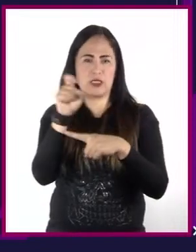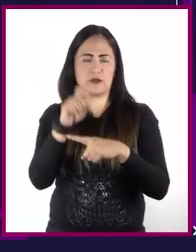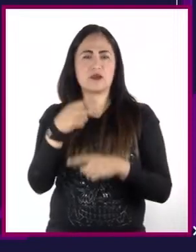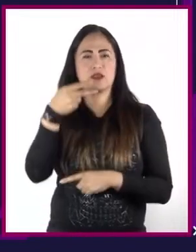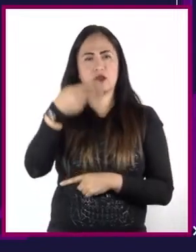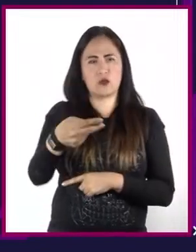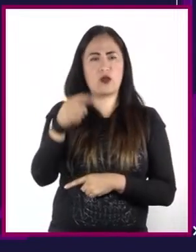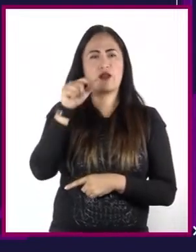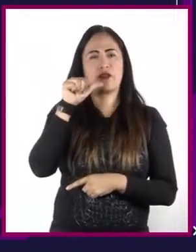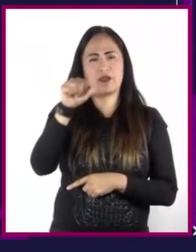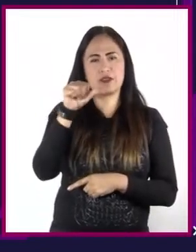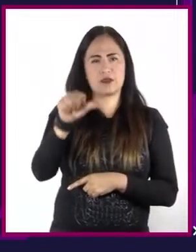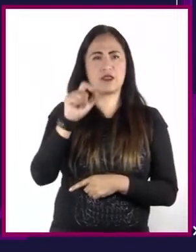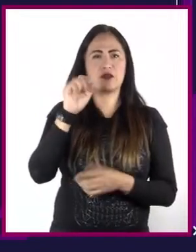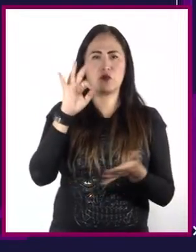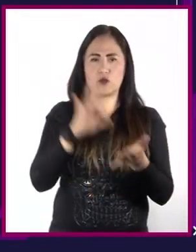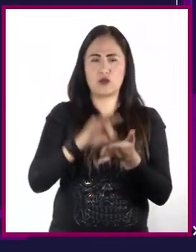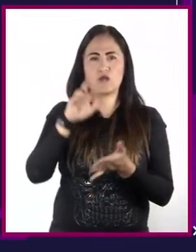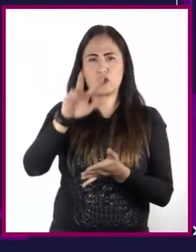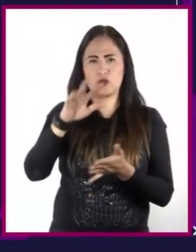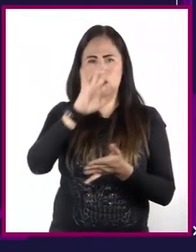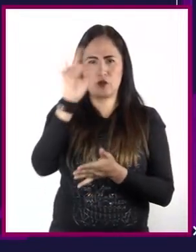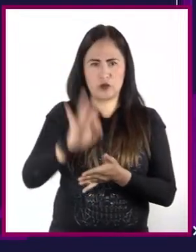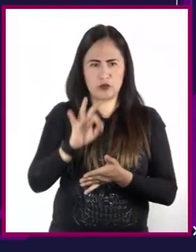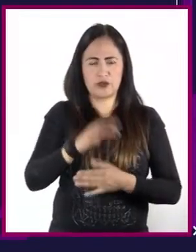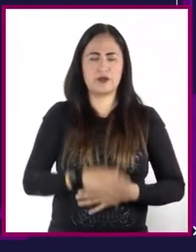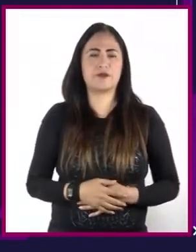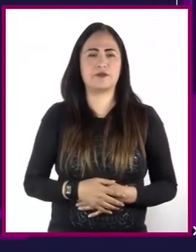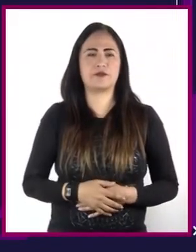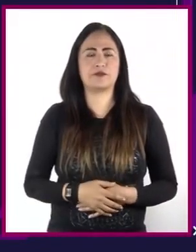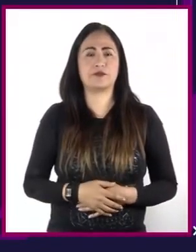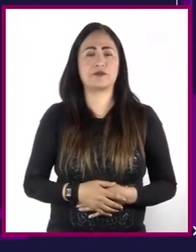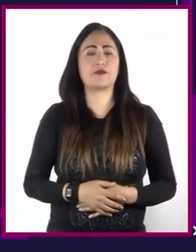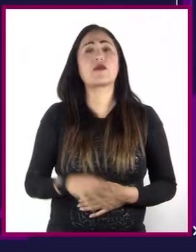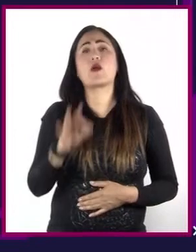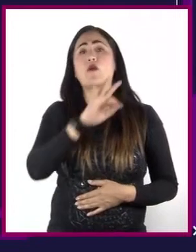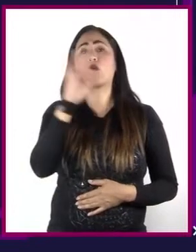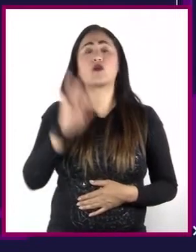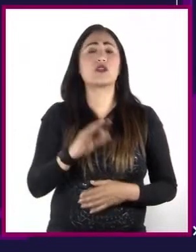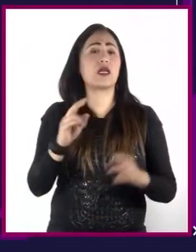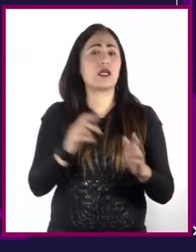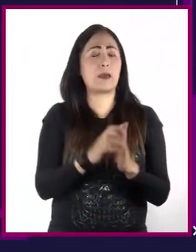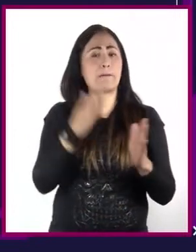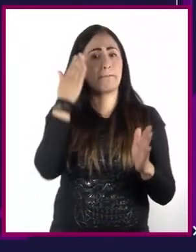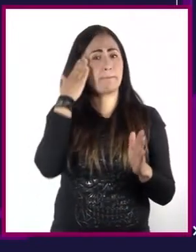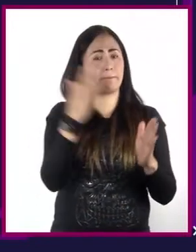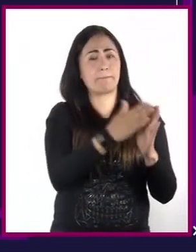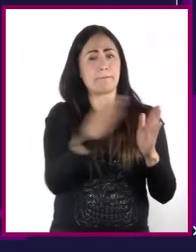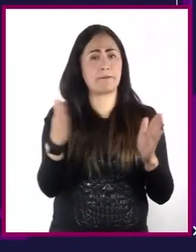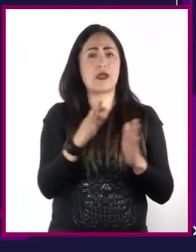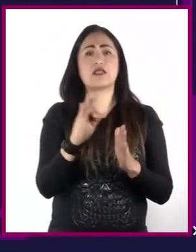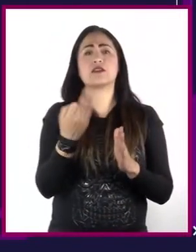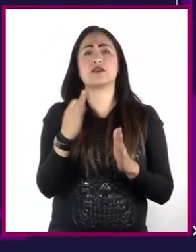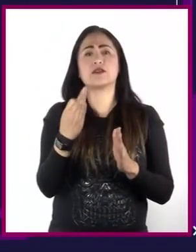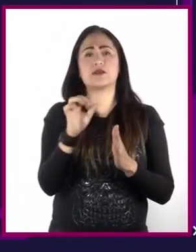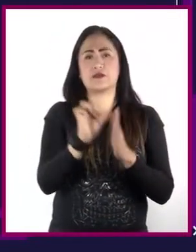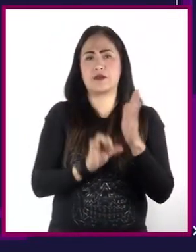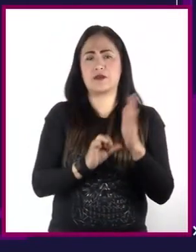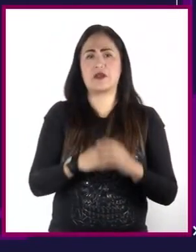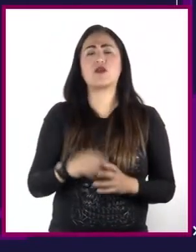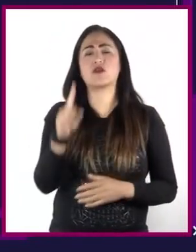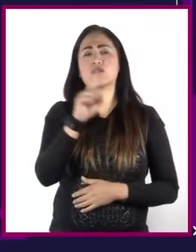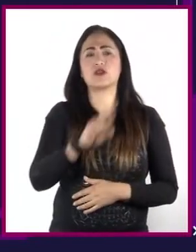Nos da 16.8%. El porcentaje de libros vendidos durante el mes de febrero es igual